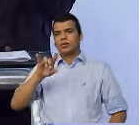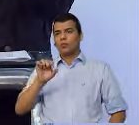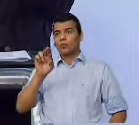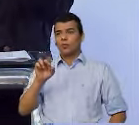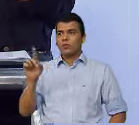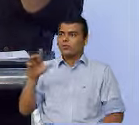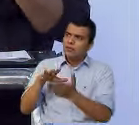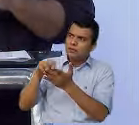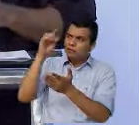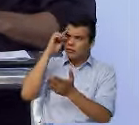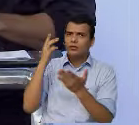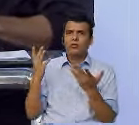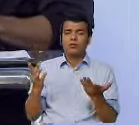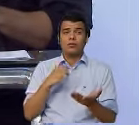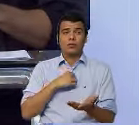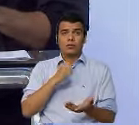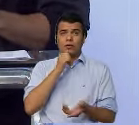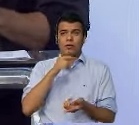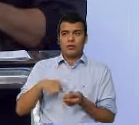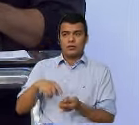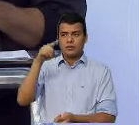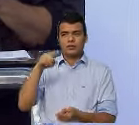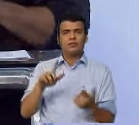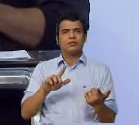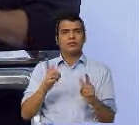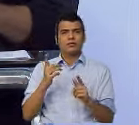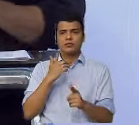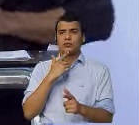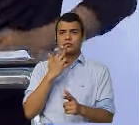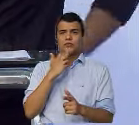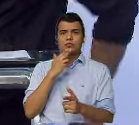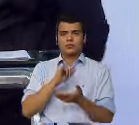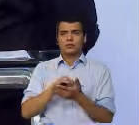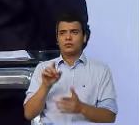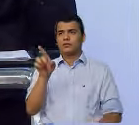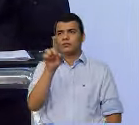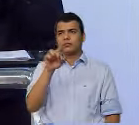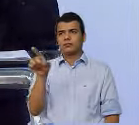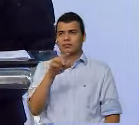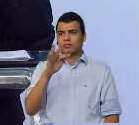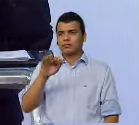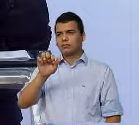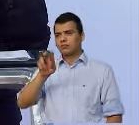ya su litrico de agua lista, endulzada con stevia para que pueda preparar lo que quiera.